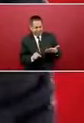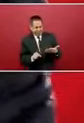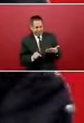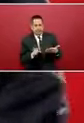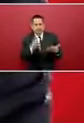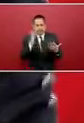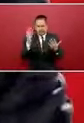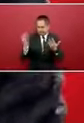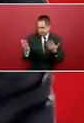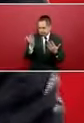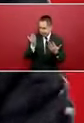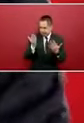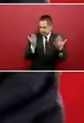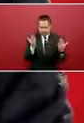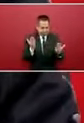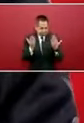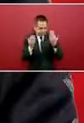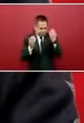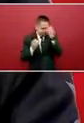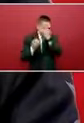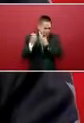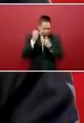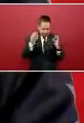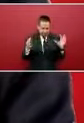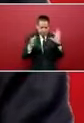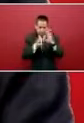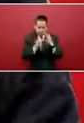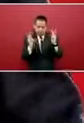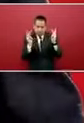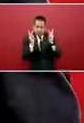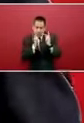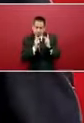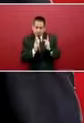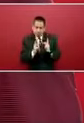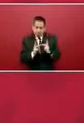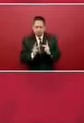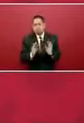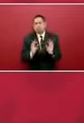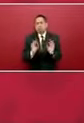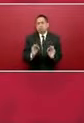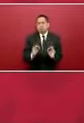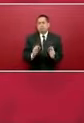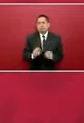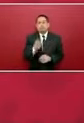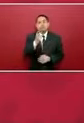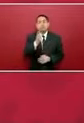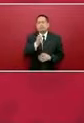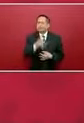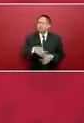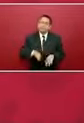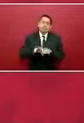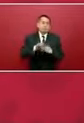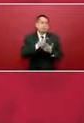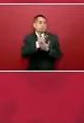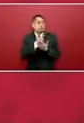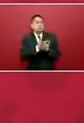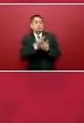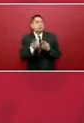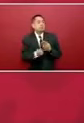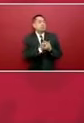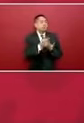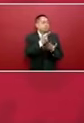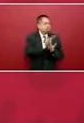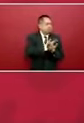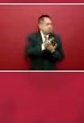cruzando información. Por eso, muy importante el censo. Ya